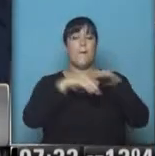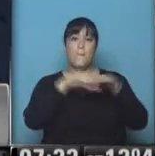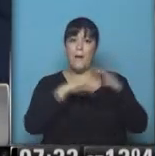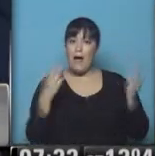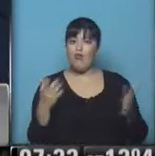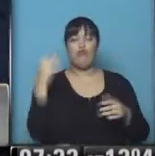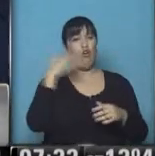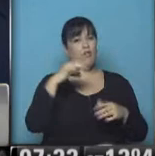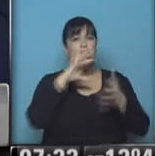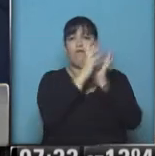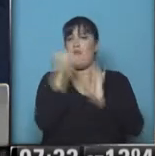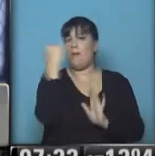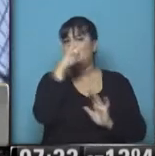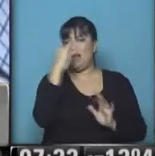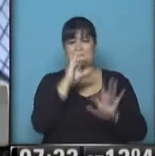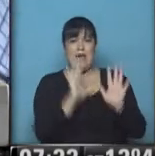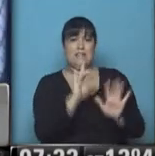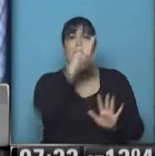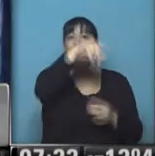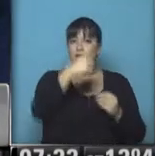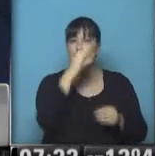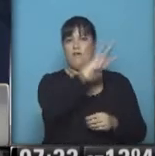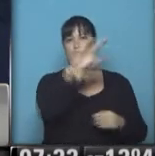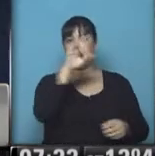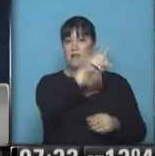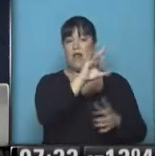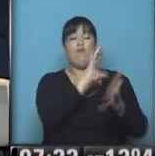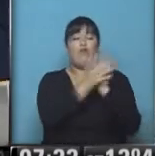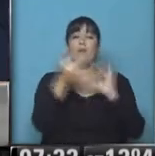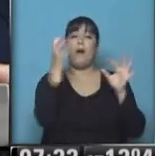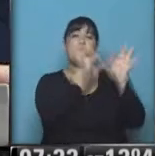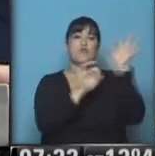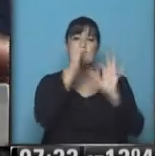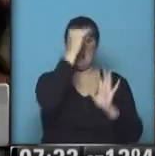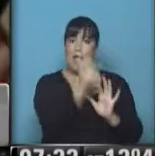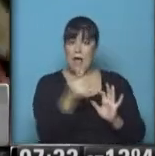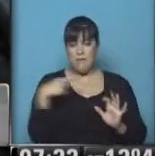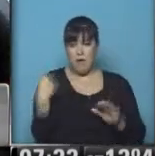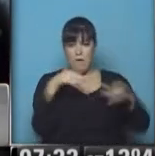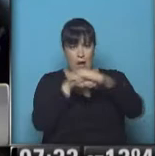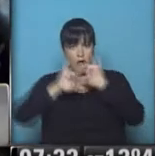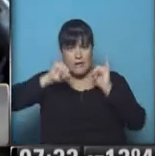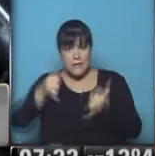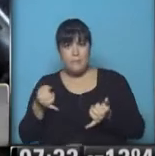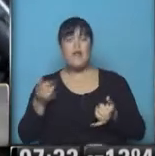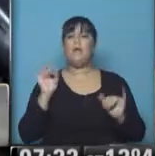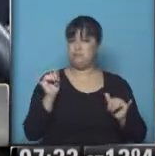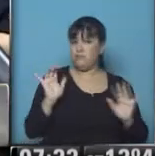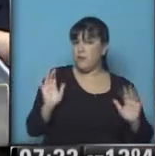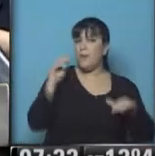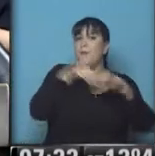ese nivel de tasa cómo te sientas está fijado en un porcentual aceptable por parte de los bancos somos